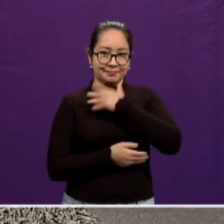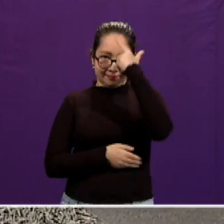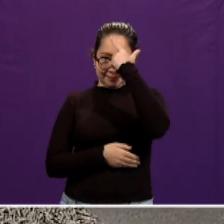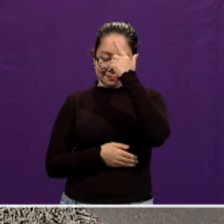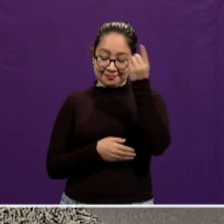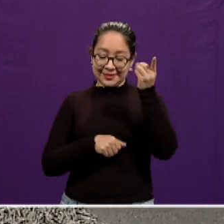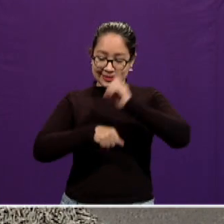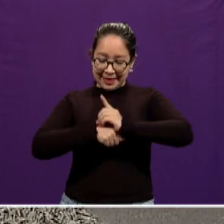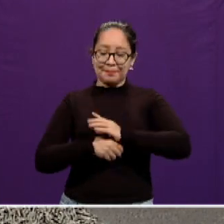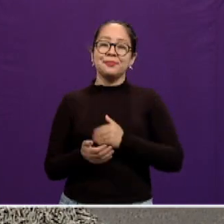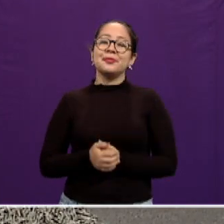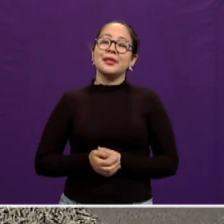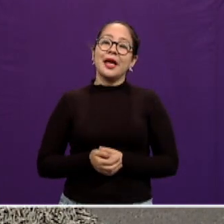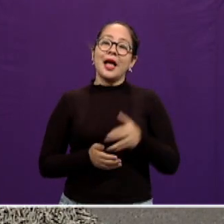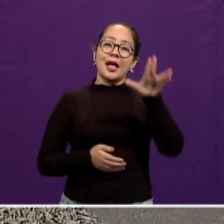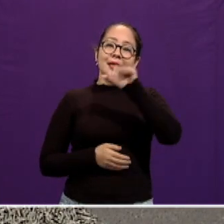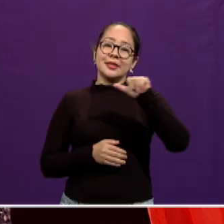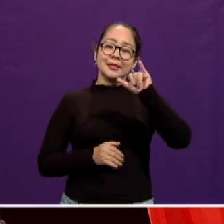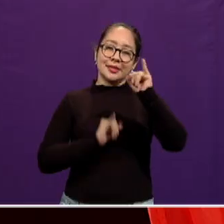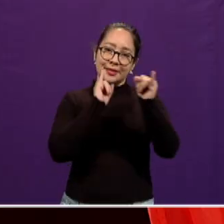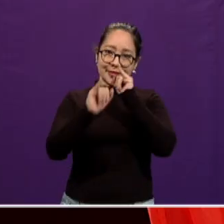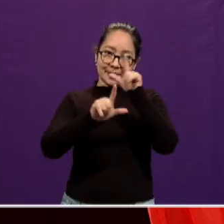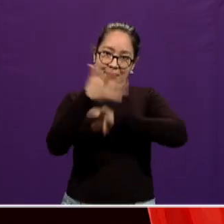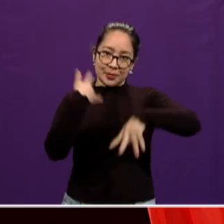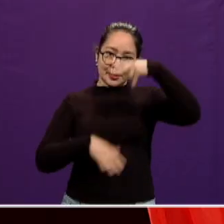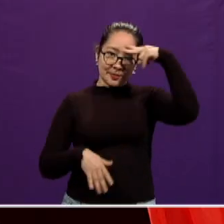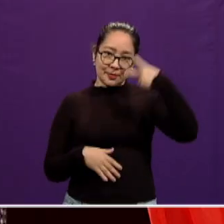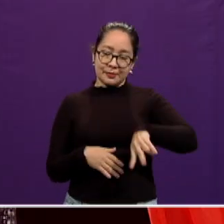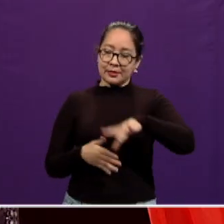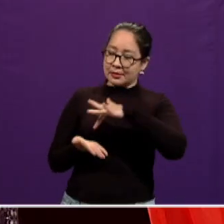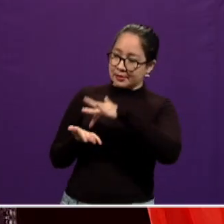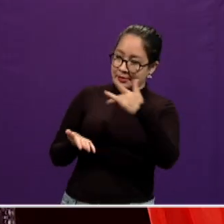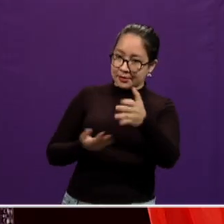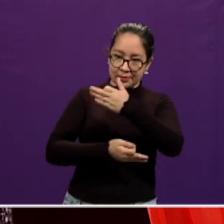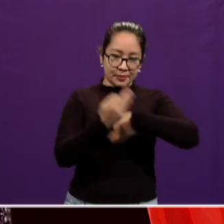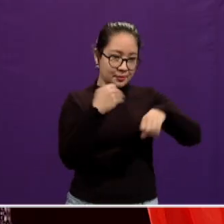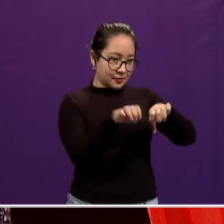Aleisha Collins, en la lengua de señas. Gracias, Aleisha, y a todo el equipo y a todo el